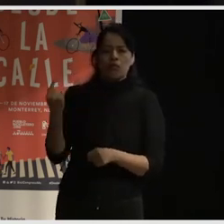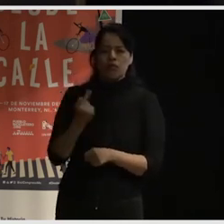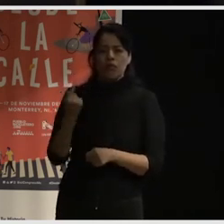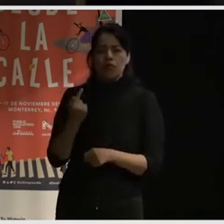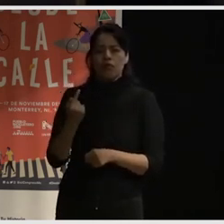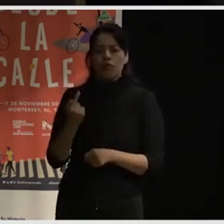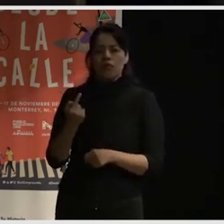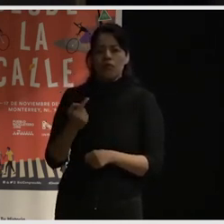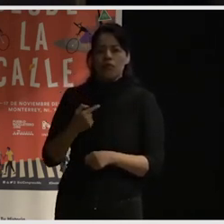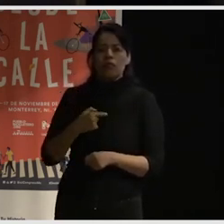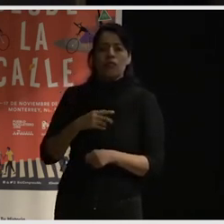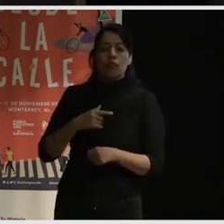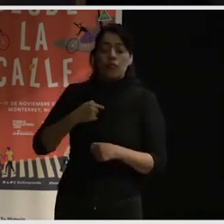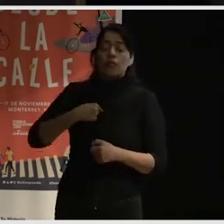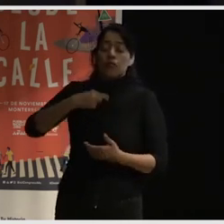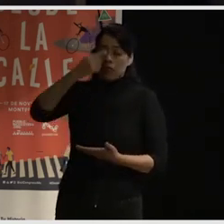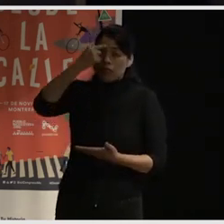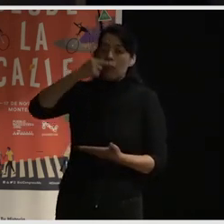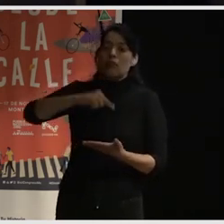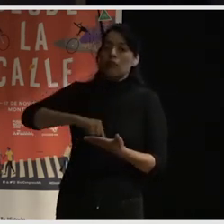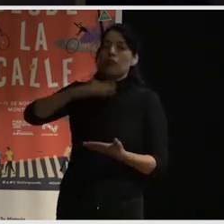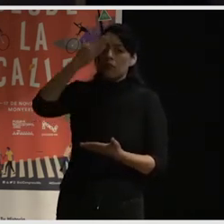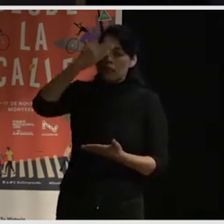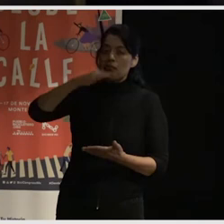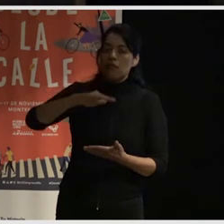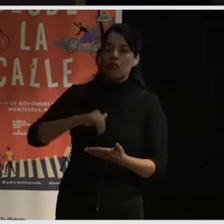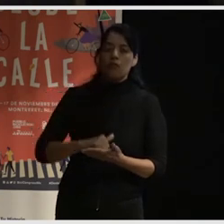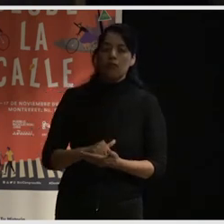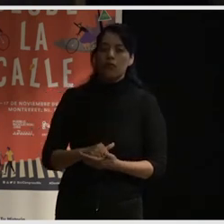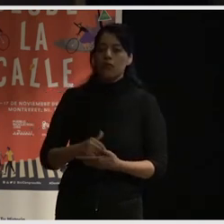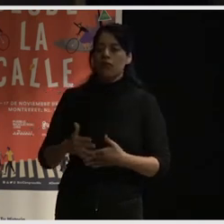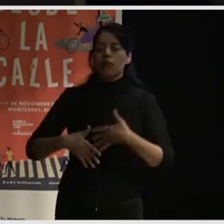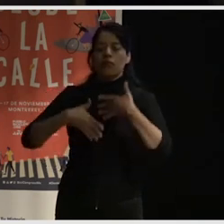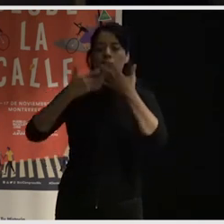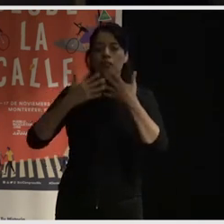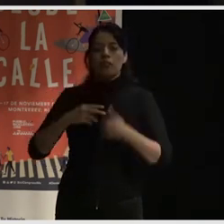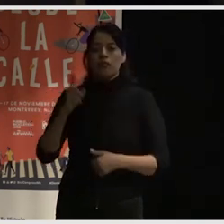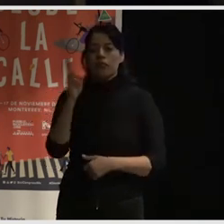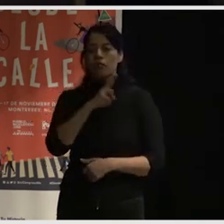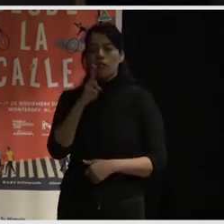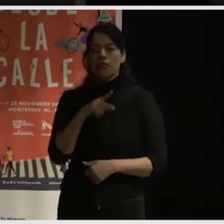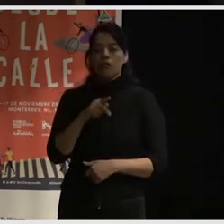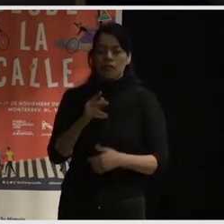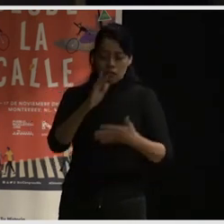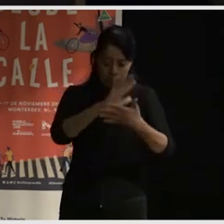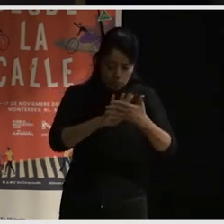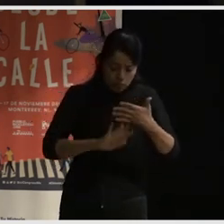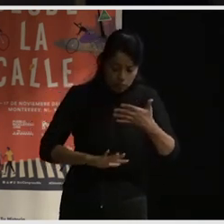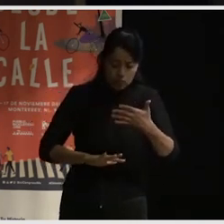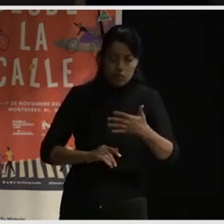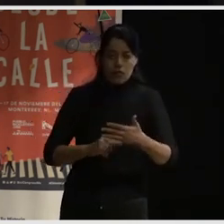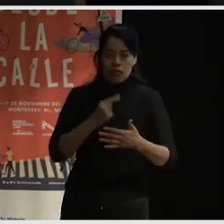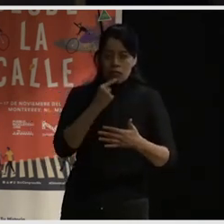le repito bueno cree que sabe que está mal respirar el aire contaminado pero hasta que leí el cuestionario y